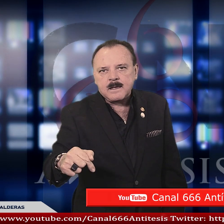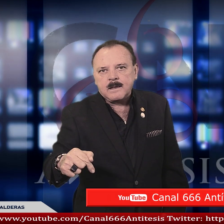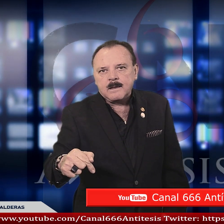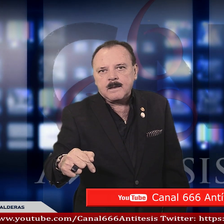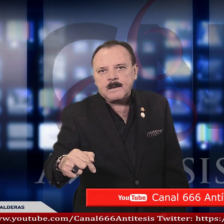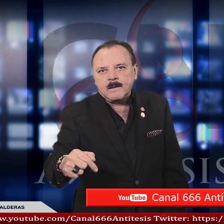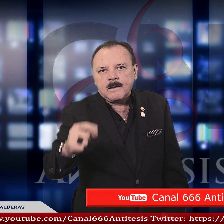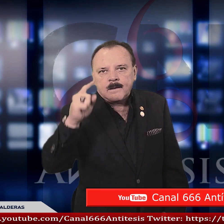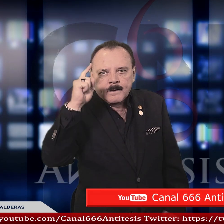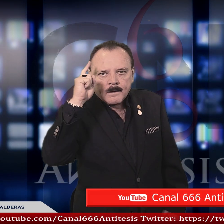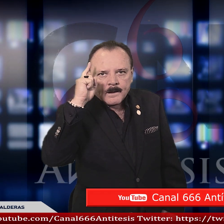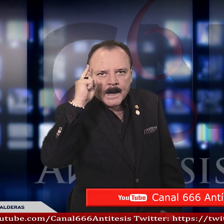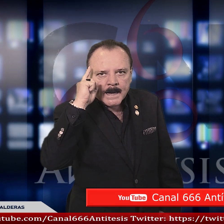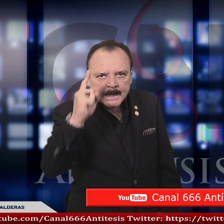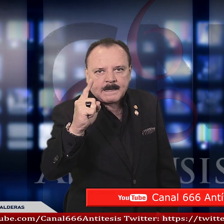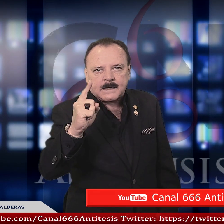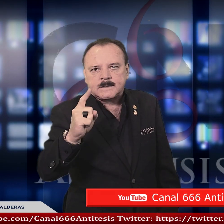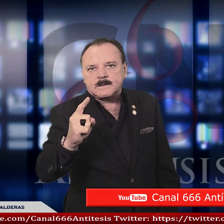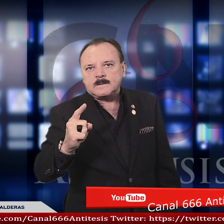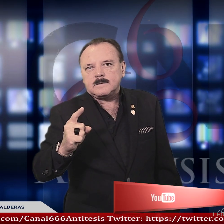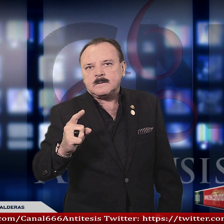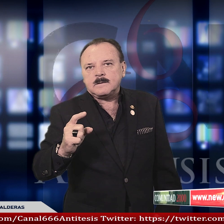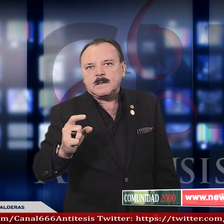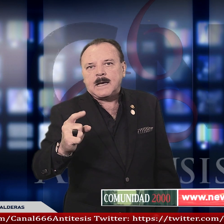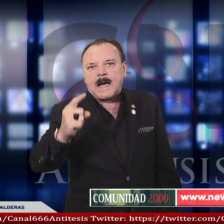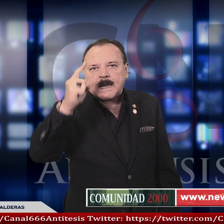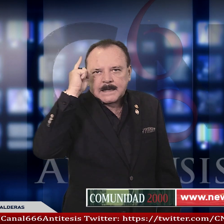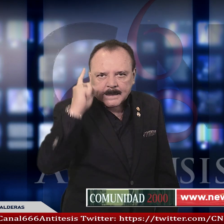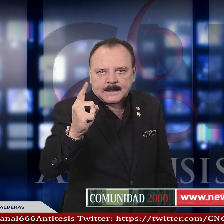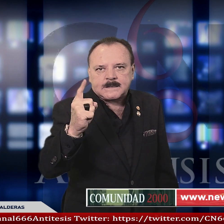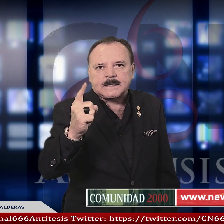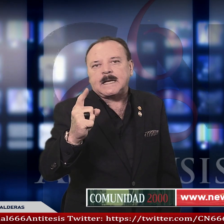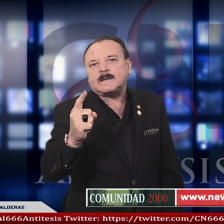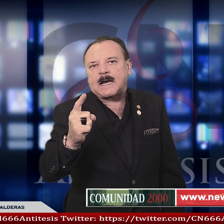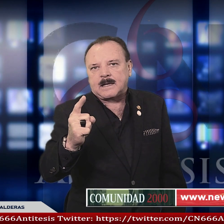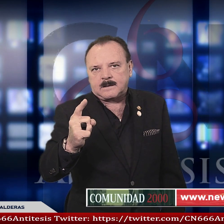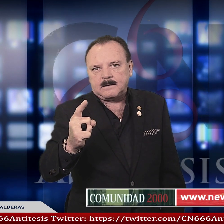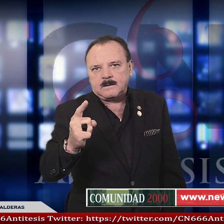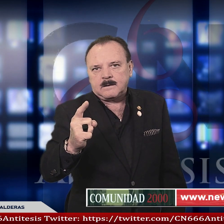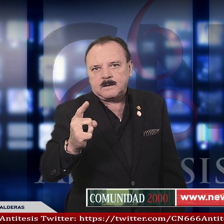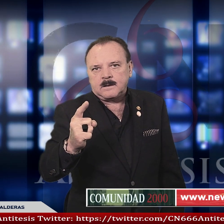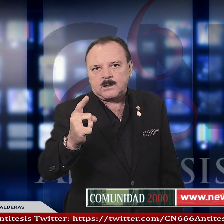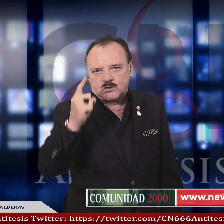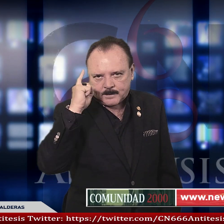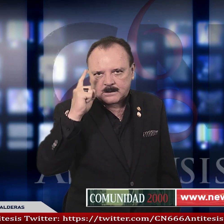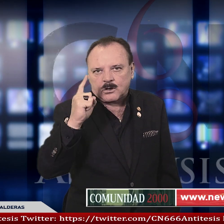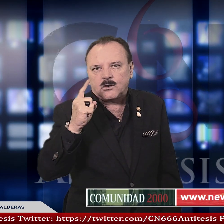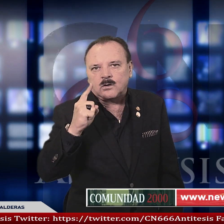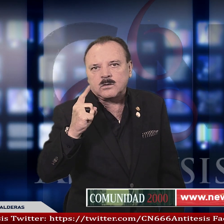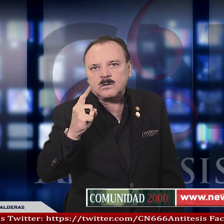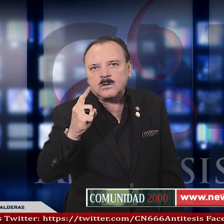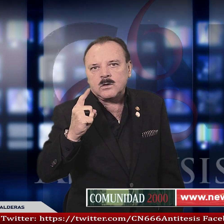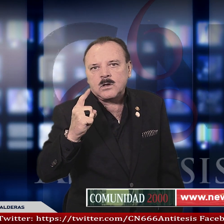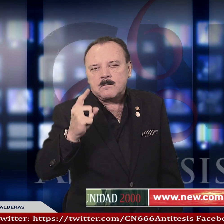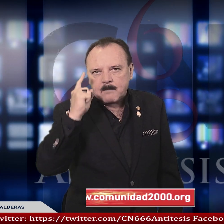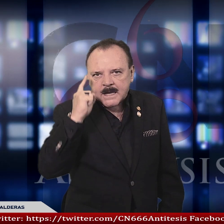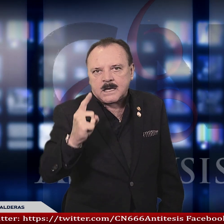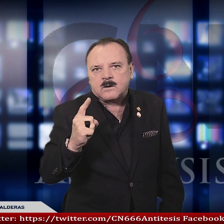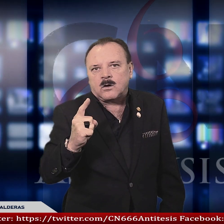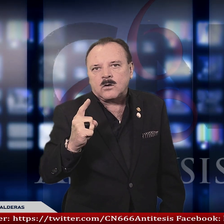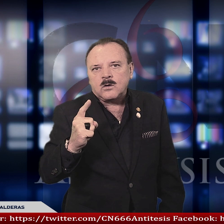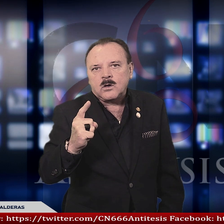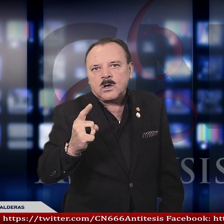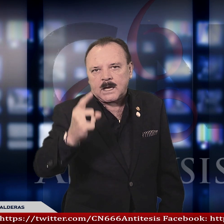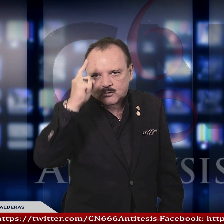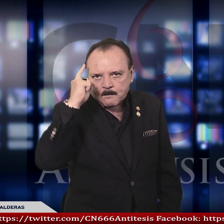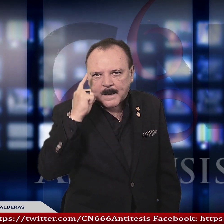Aquí hay leyes, hay letra escrita y sobre todo